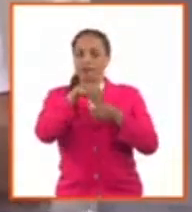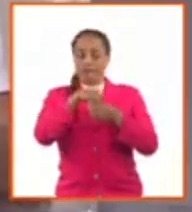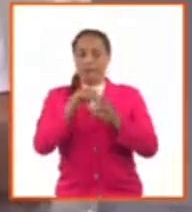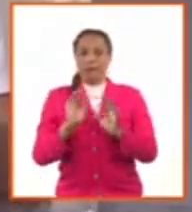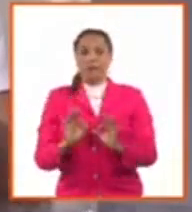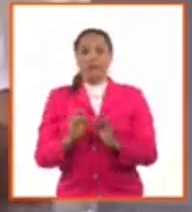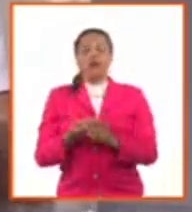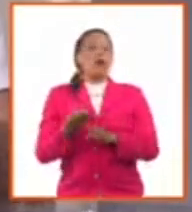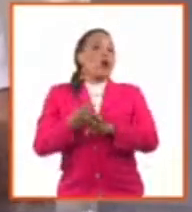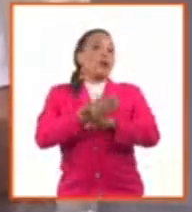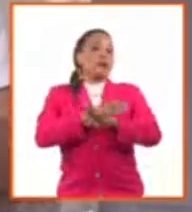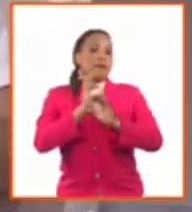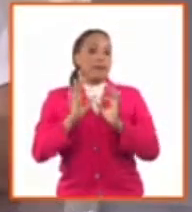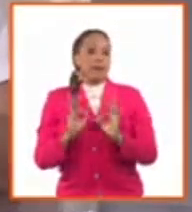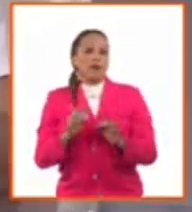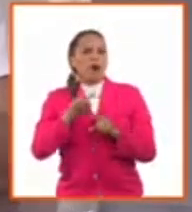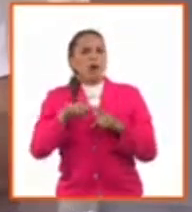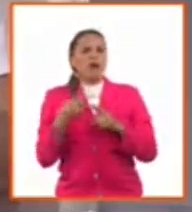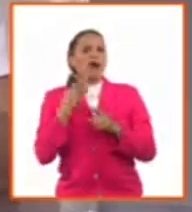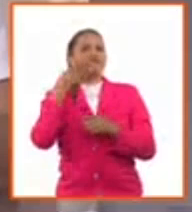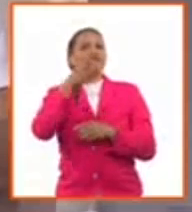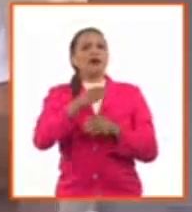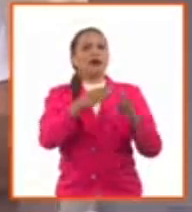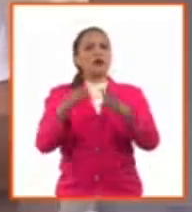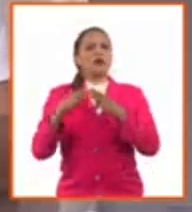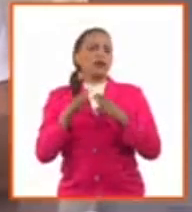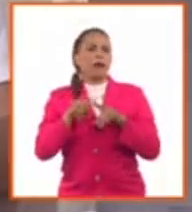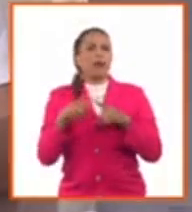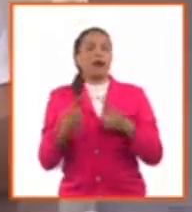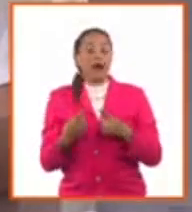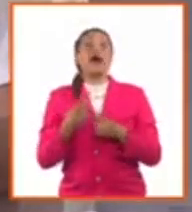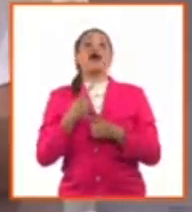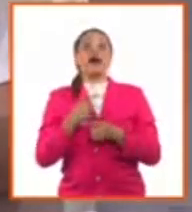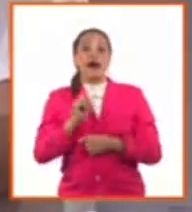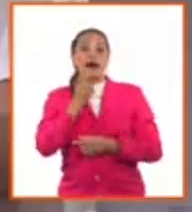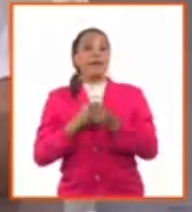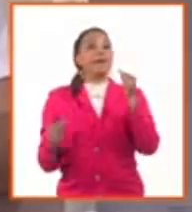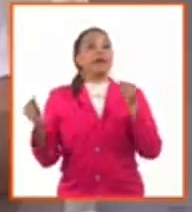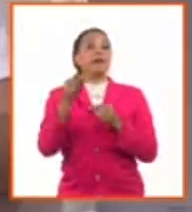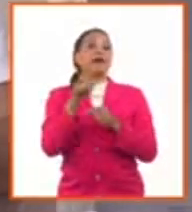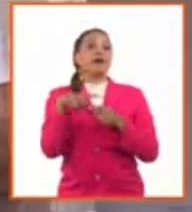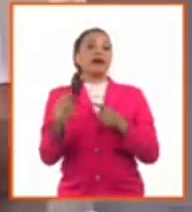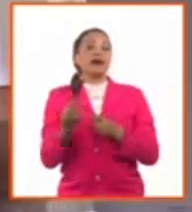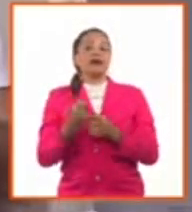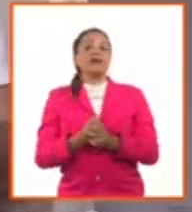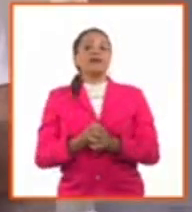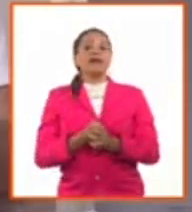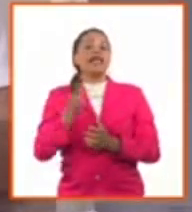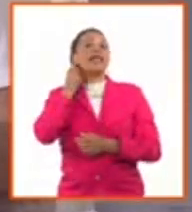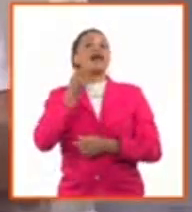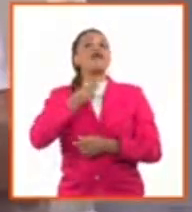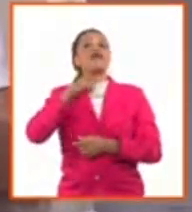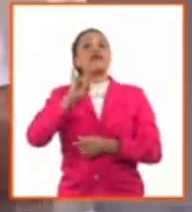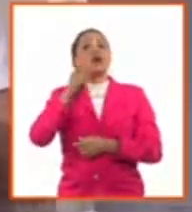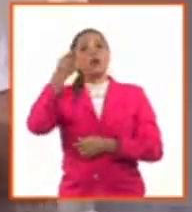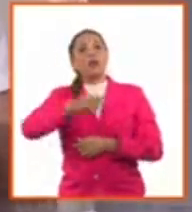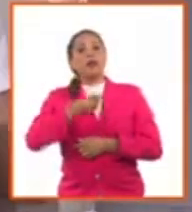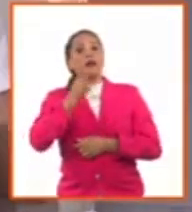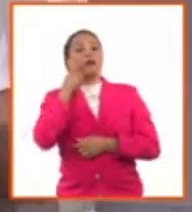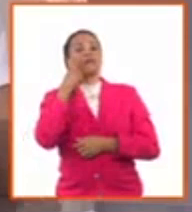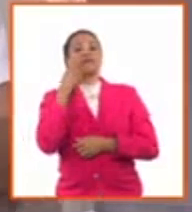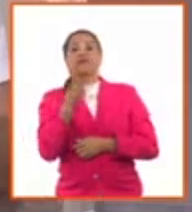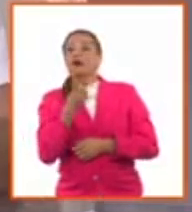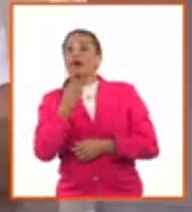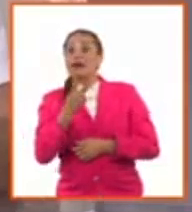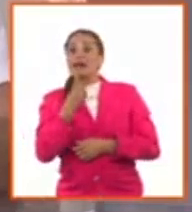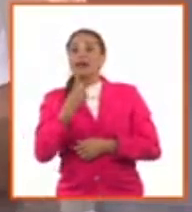local. Con este antecedente, ¿por qué llegar a la comunidad? Bueno, evidentemente, primero, la Federación Estudiantil tiene también que ocuparse